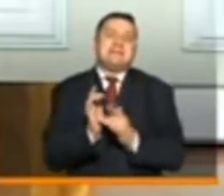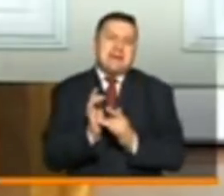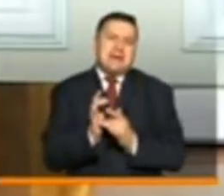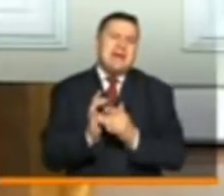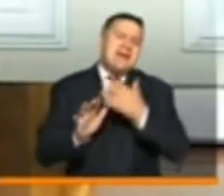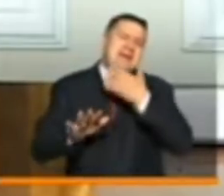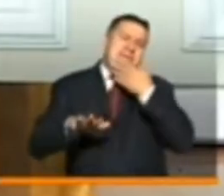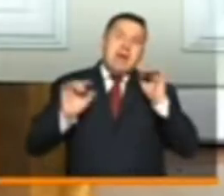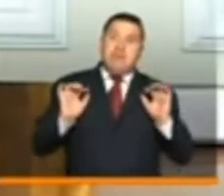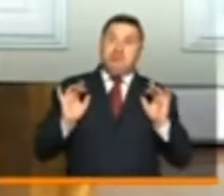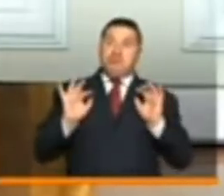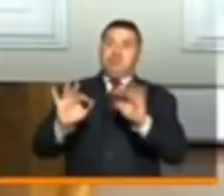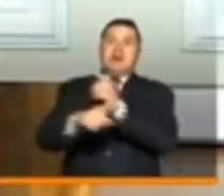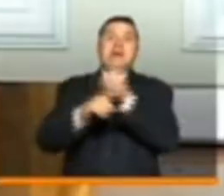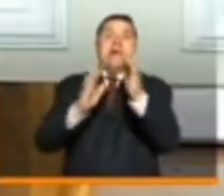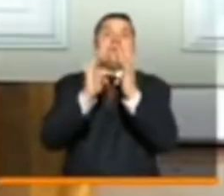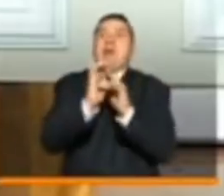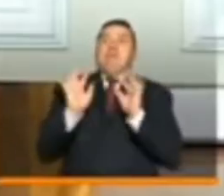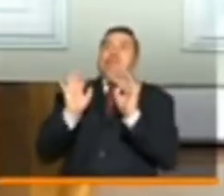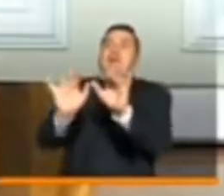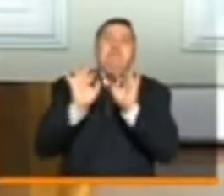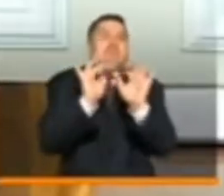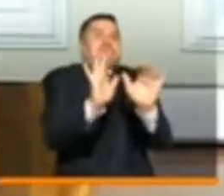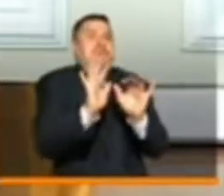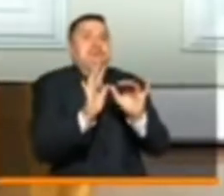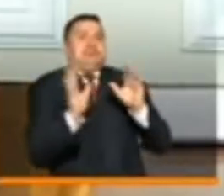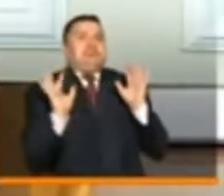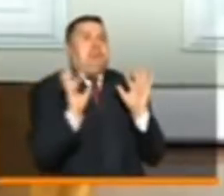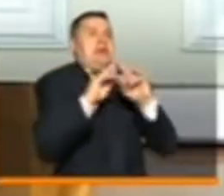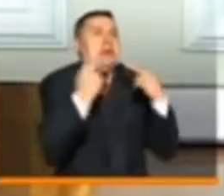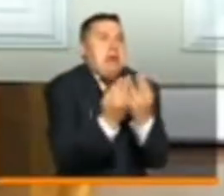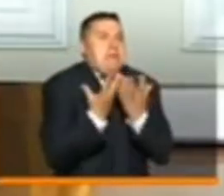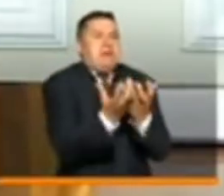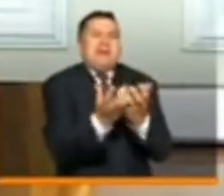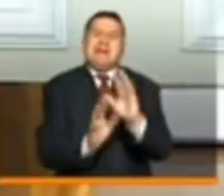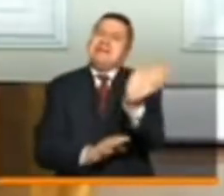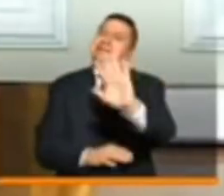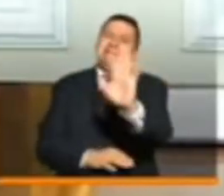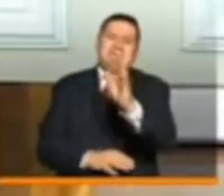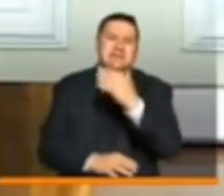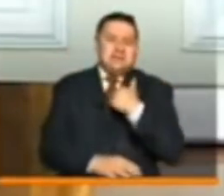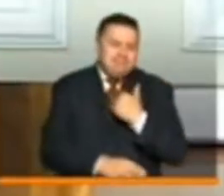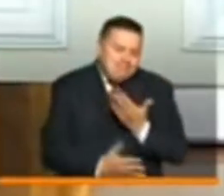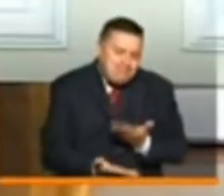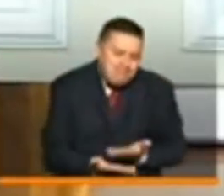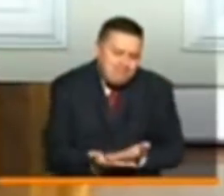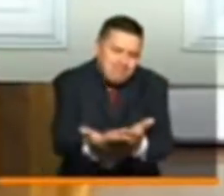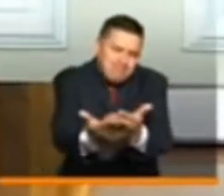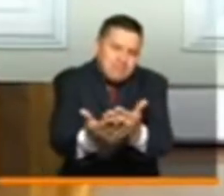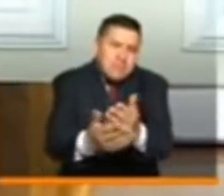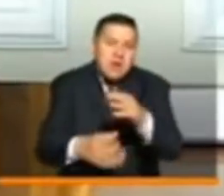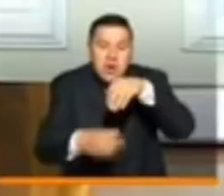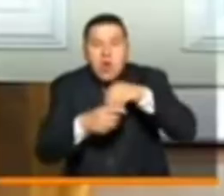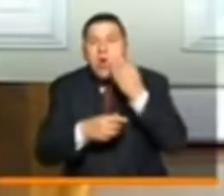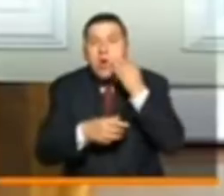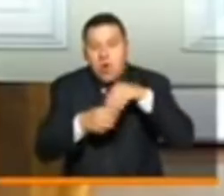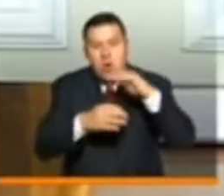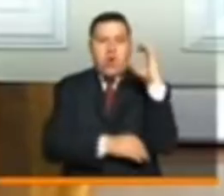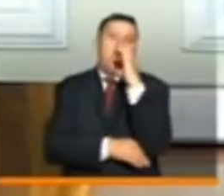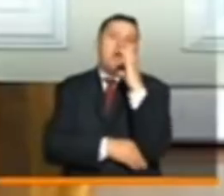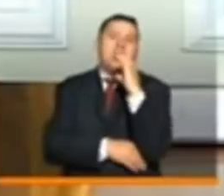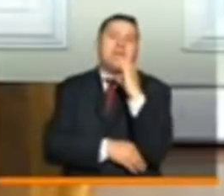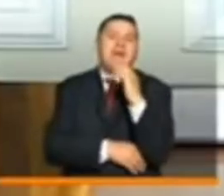para evitar aglomeraciones y donde el mensaje que queremos transmitir de manera muy constructiva a todos los hogares colombianos